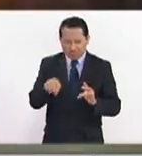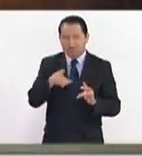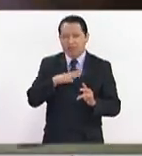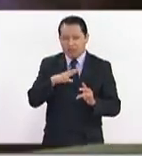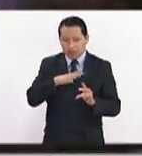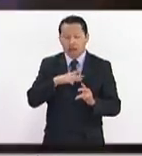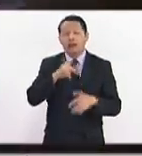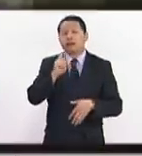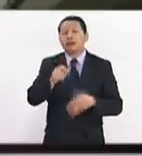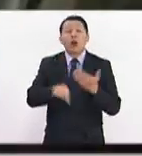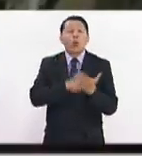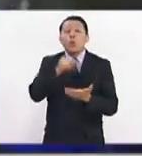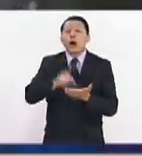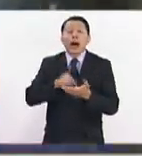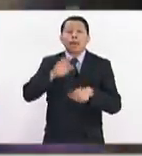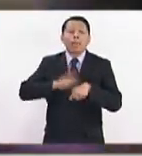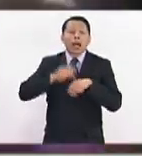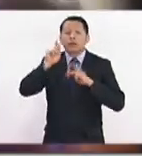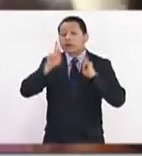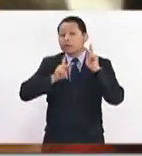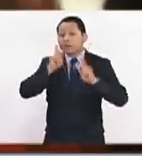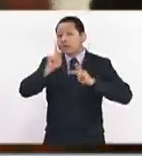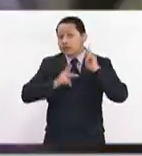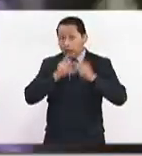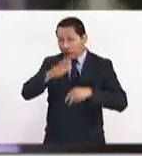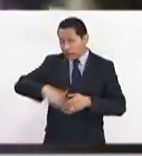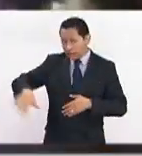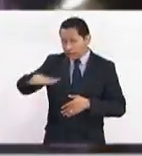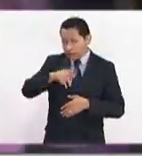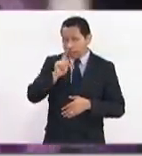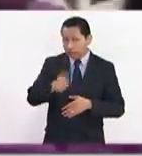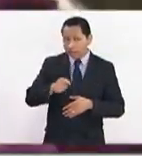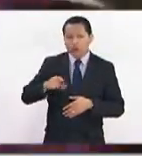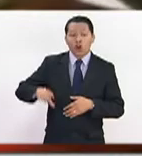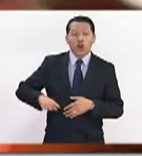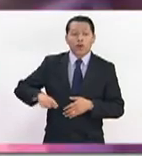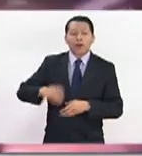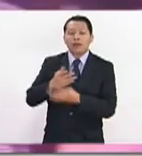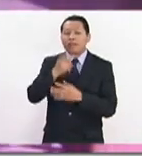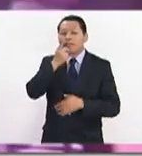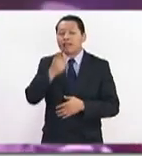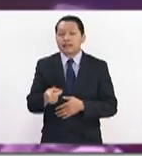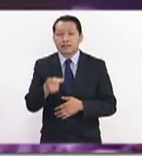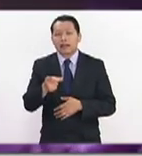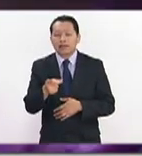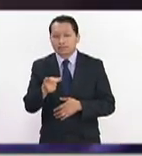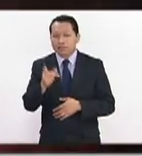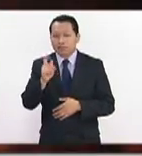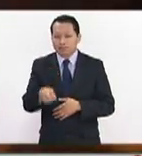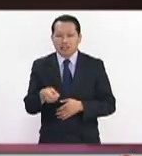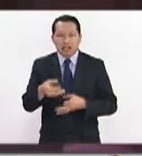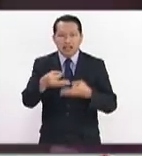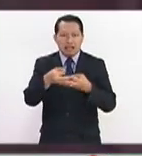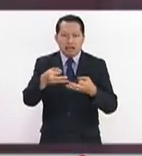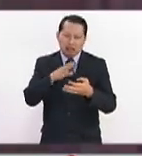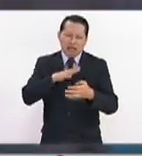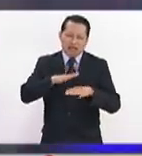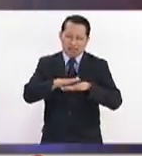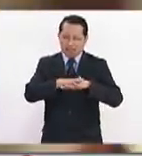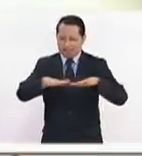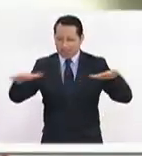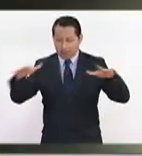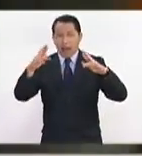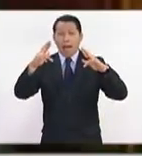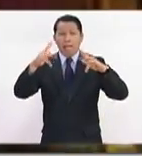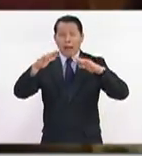Butterfly, ubicado en una de las zonas más visitadas de Tenerife. De acuerdo con las autoridades, el suelo del lugar se derrumbó y provocó la caída de